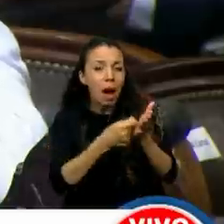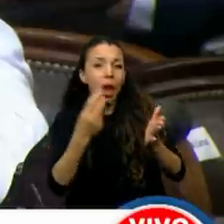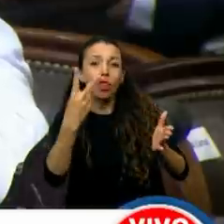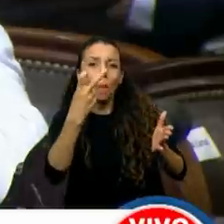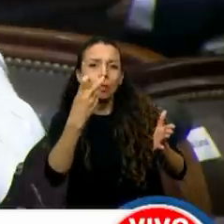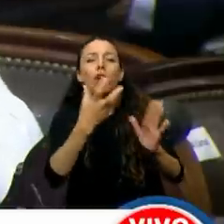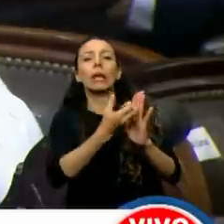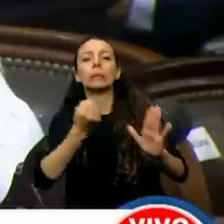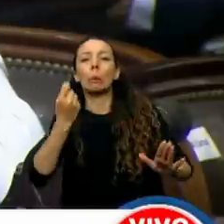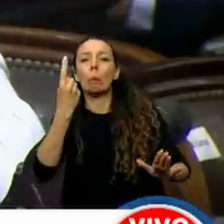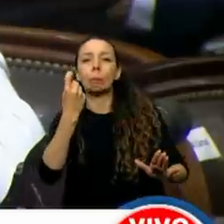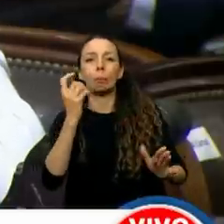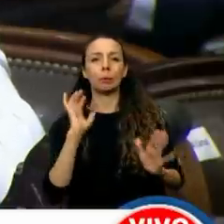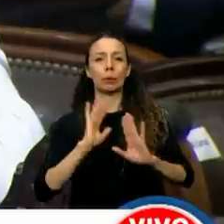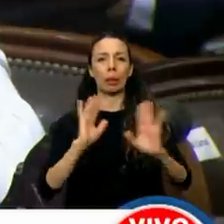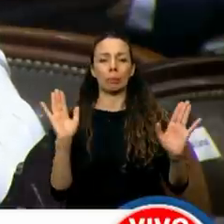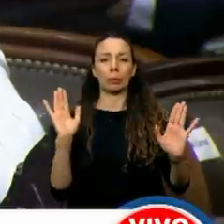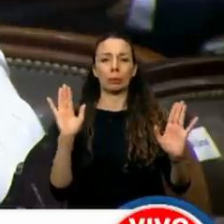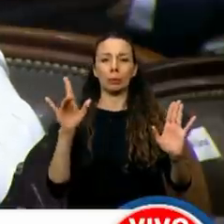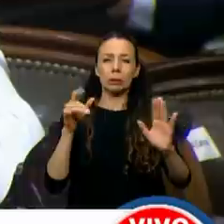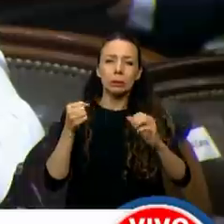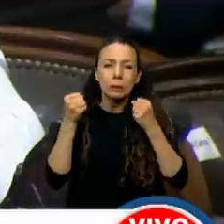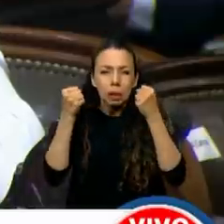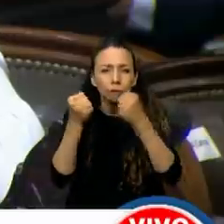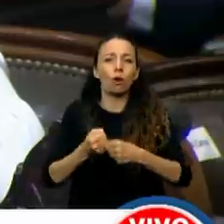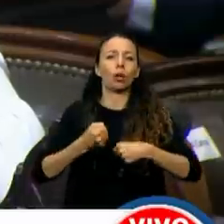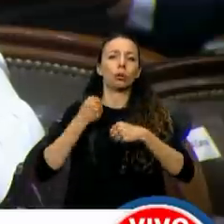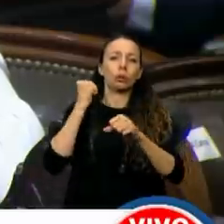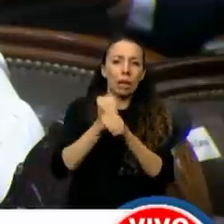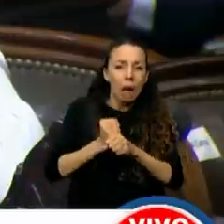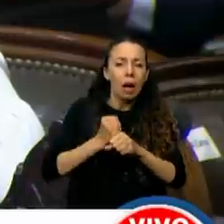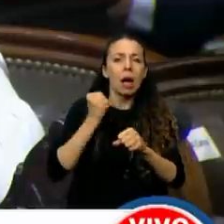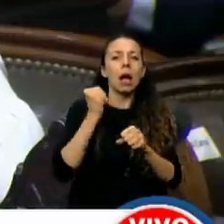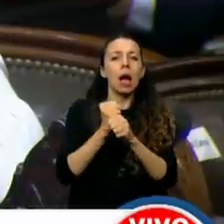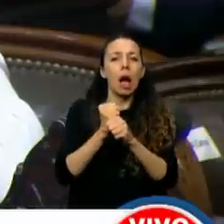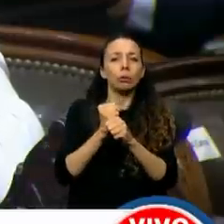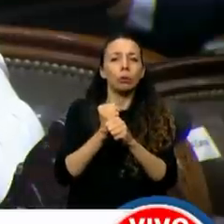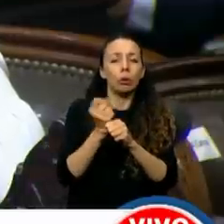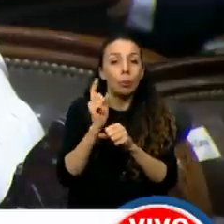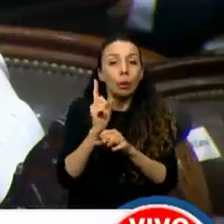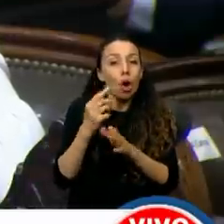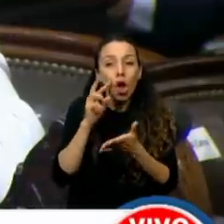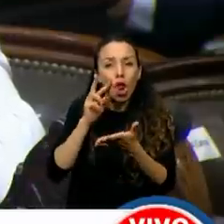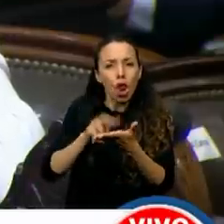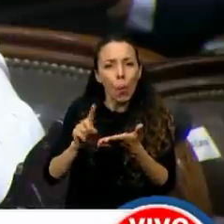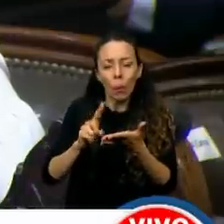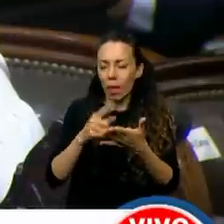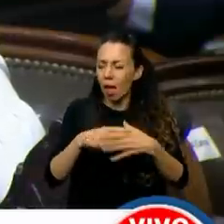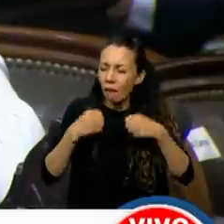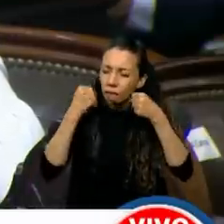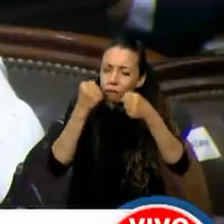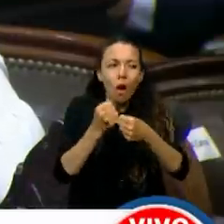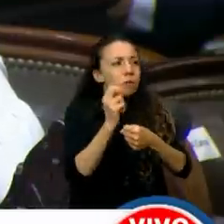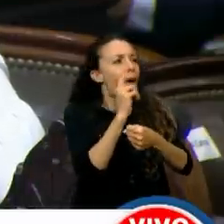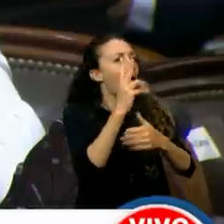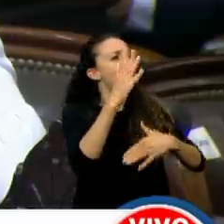y trabajando y no ven lamentablemente reflejado ese esfuerzo en obras y